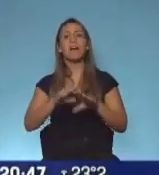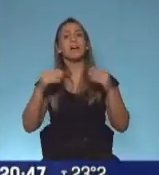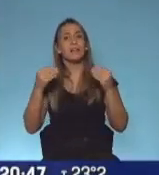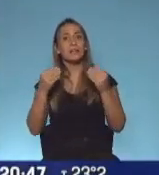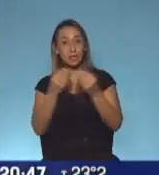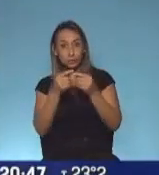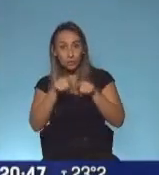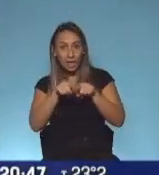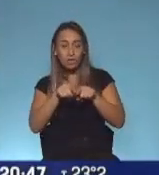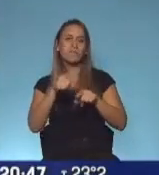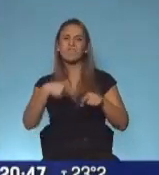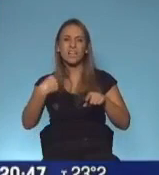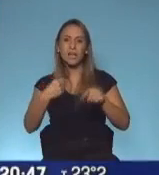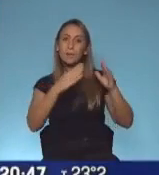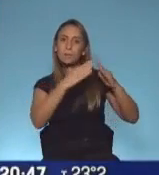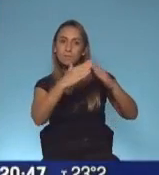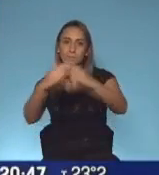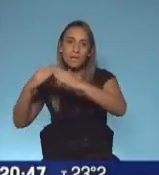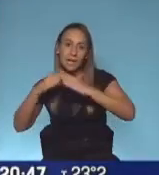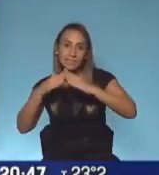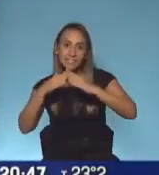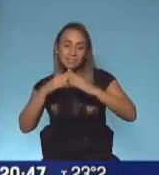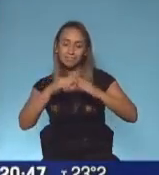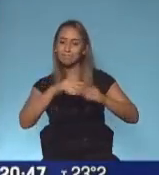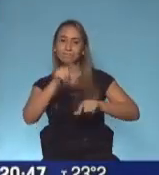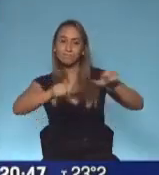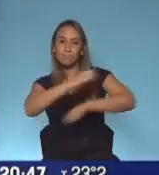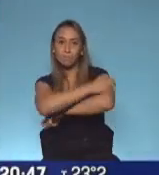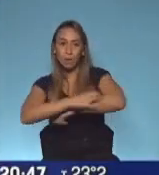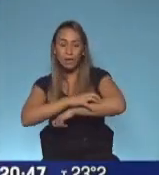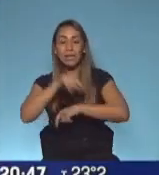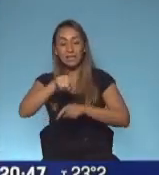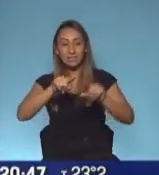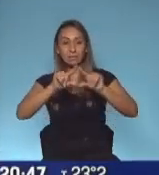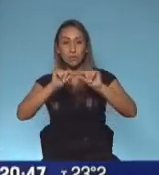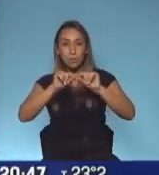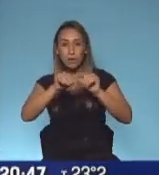encuesta permanente de hogares, según informó el Instituto Nacional de Estadísticas y Censo.